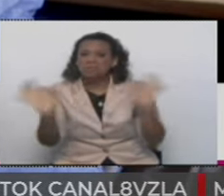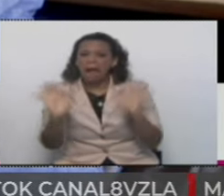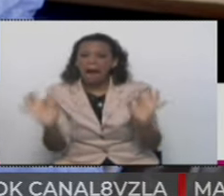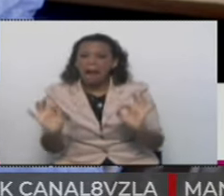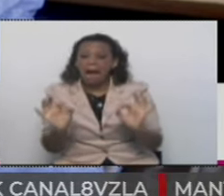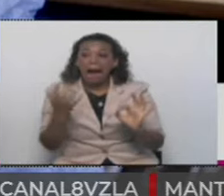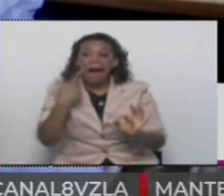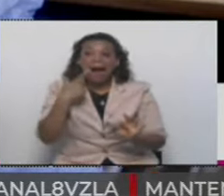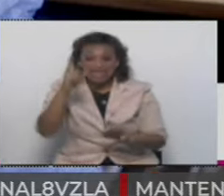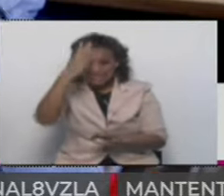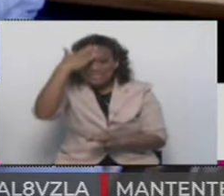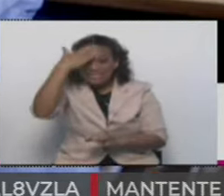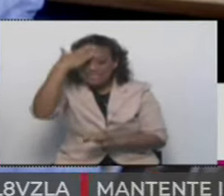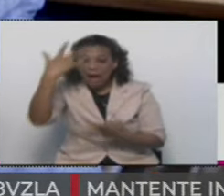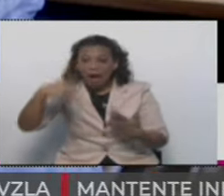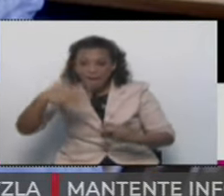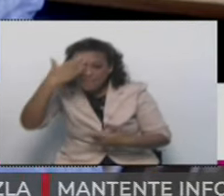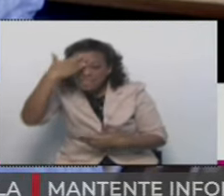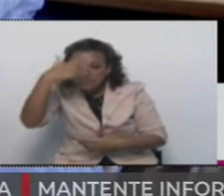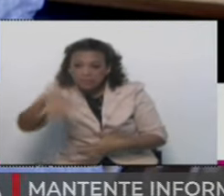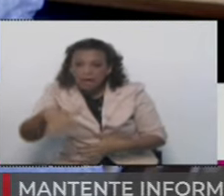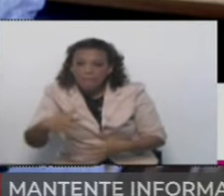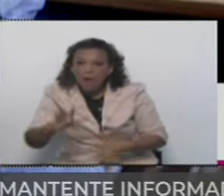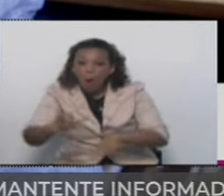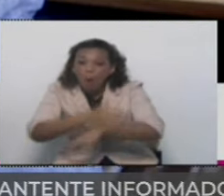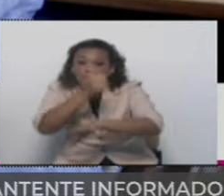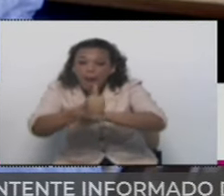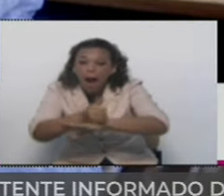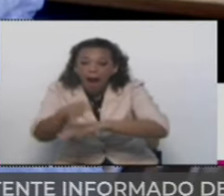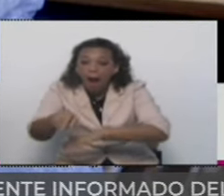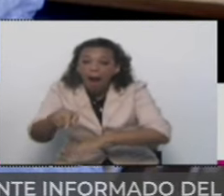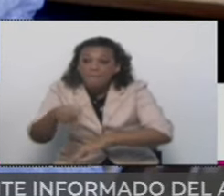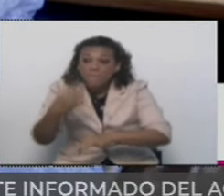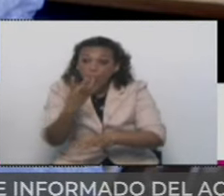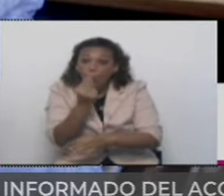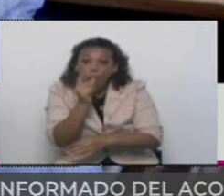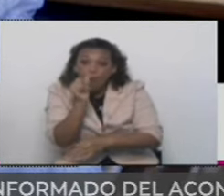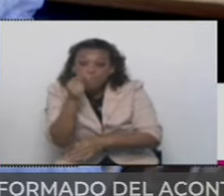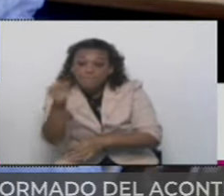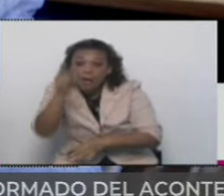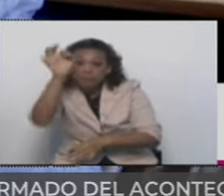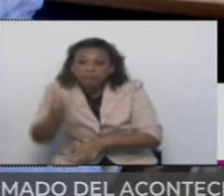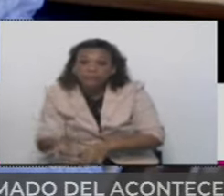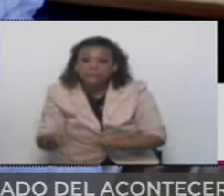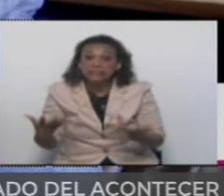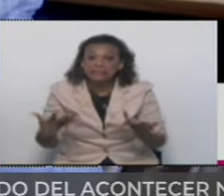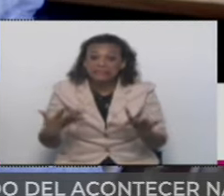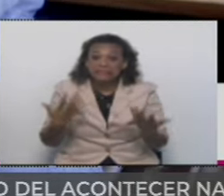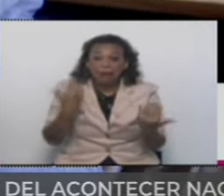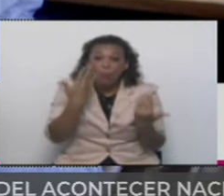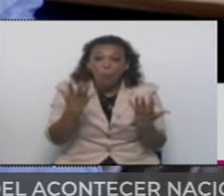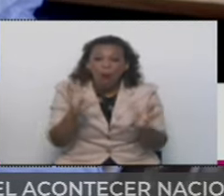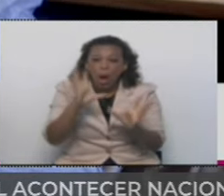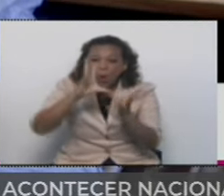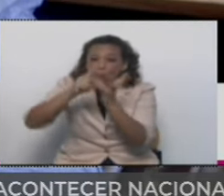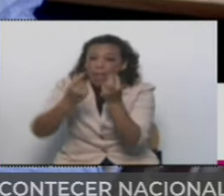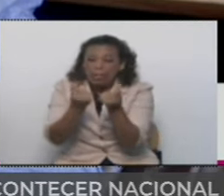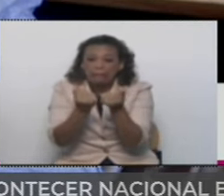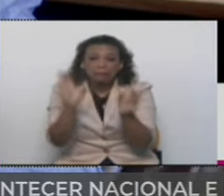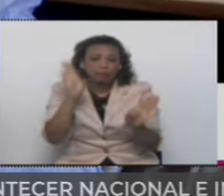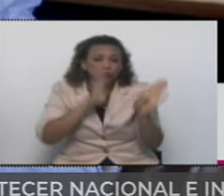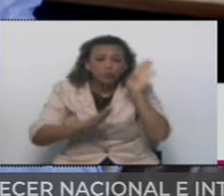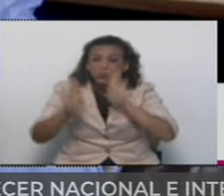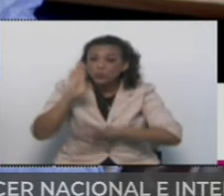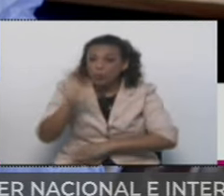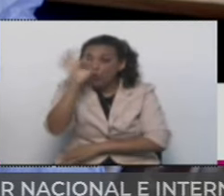las manos manchadas en sangre y tiene las manos llenas de fango de la corrupción. Y